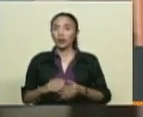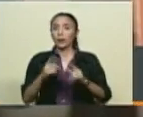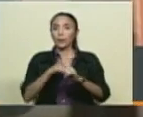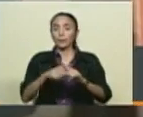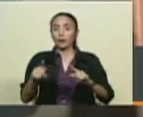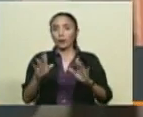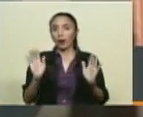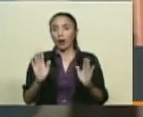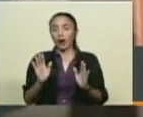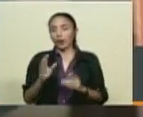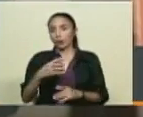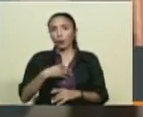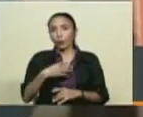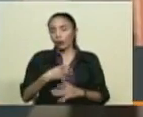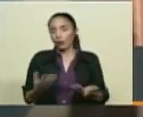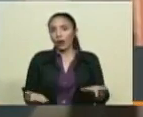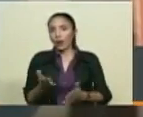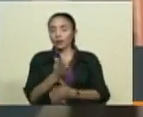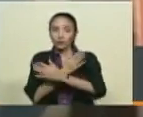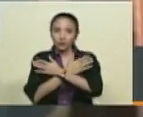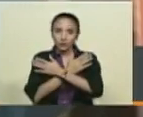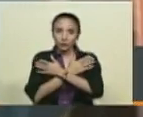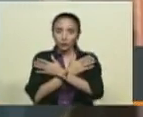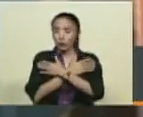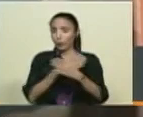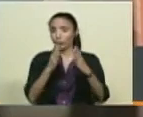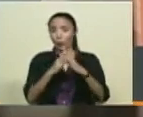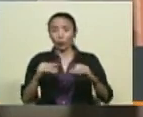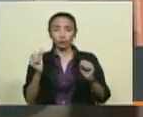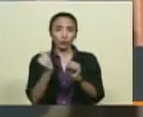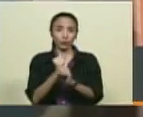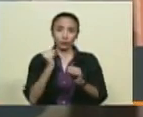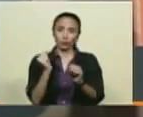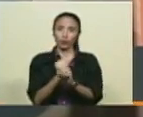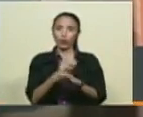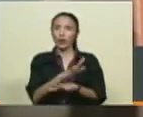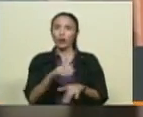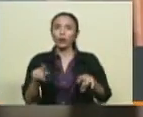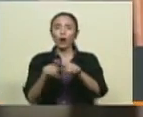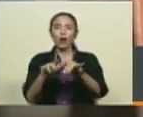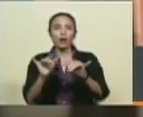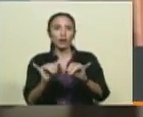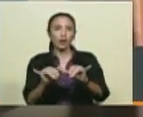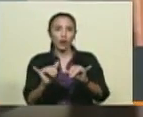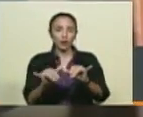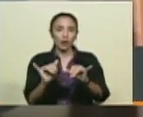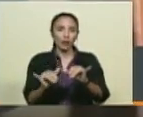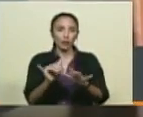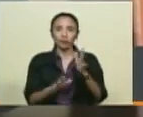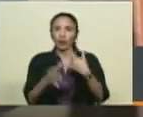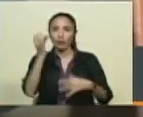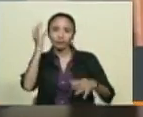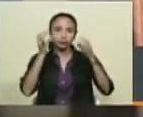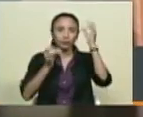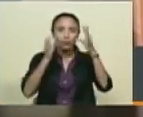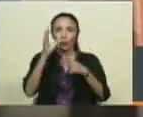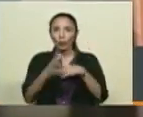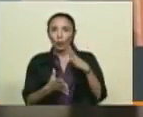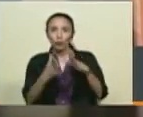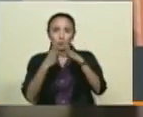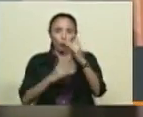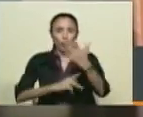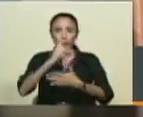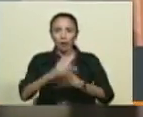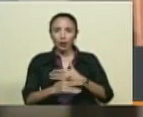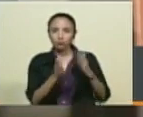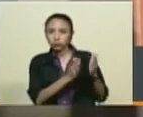en felicitarlo y reconocerlo por ser el ingeniero que armó el gran